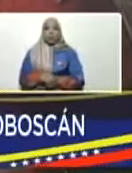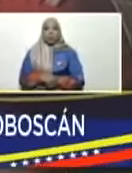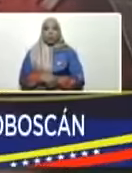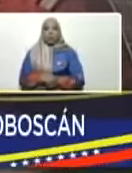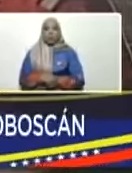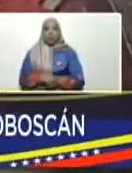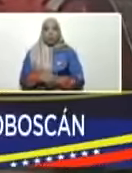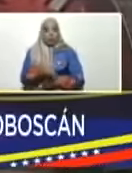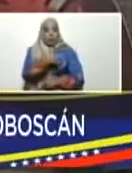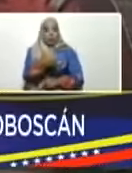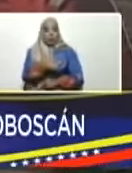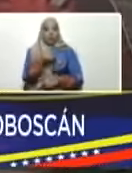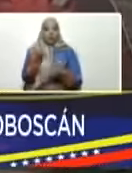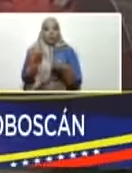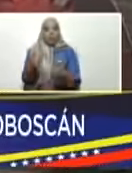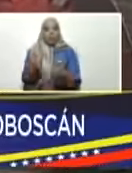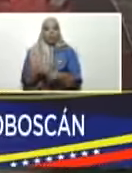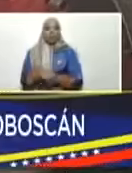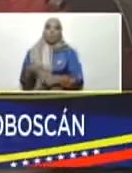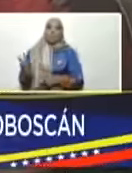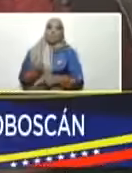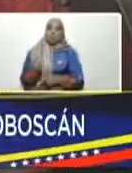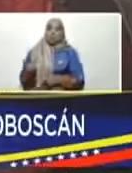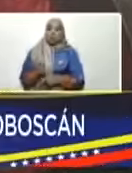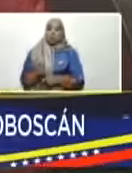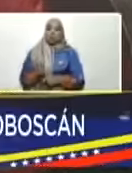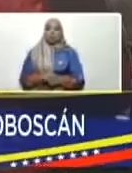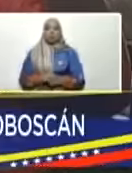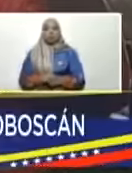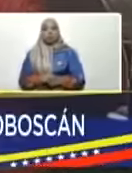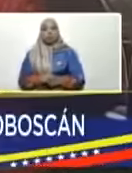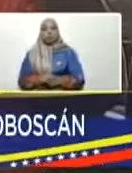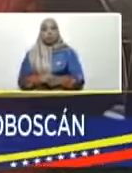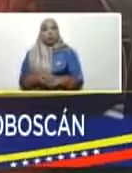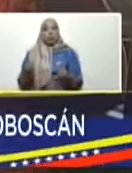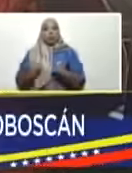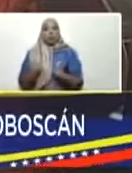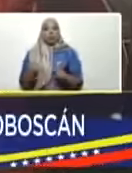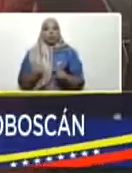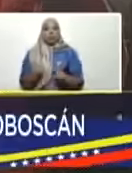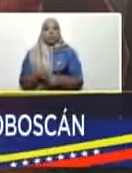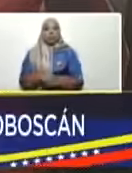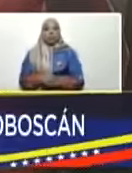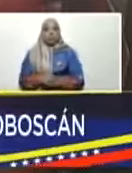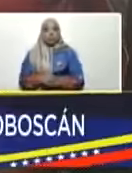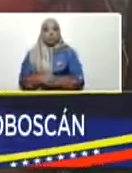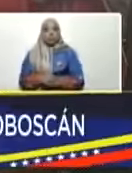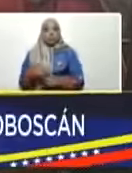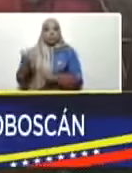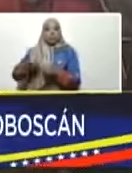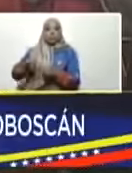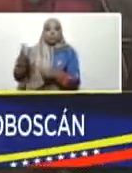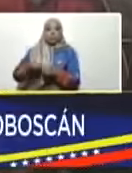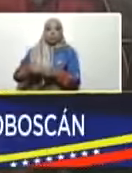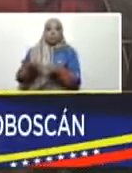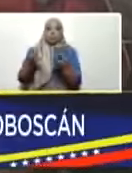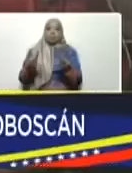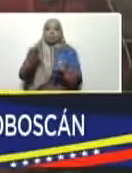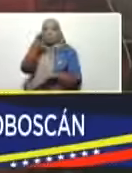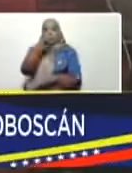Me siento muy bien. En Venezuela tengo el orgullo de decir que he vivido aquí en Maracaibo 8 años.